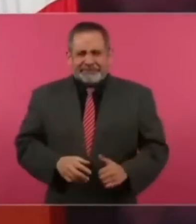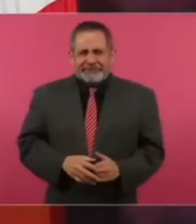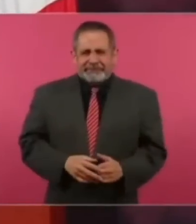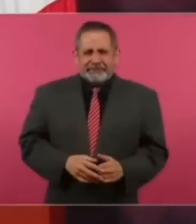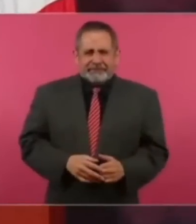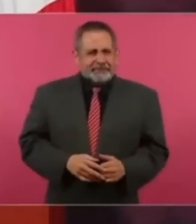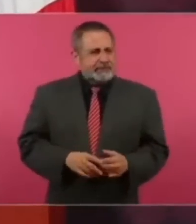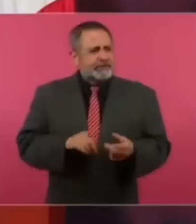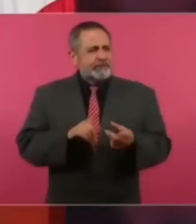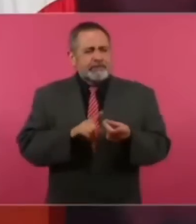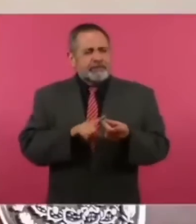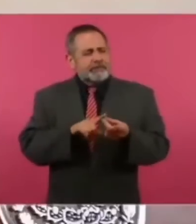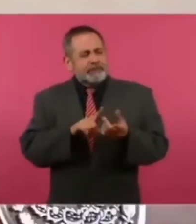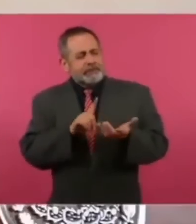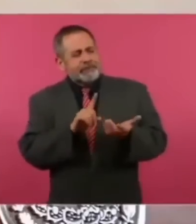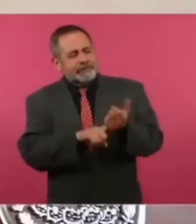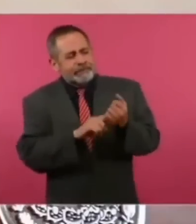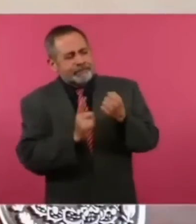de dónde